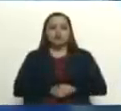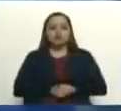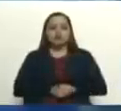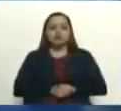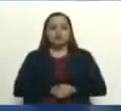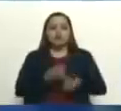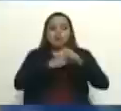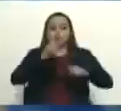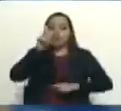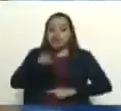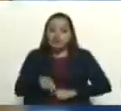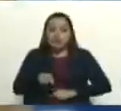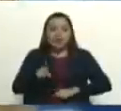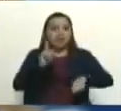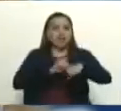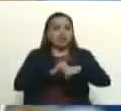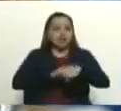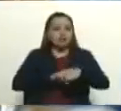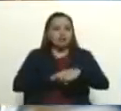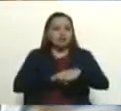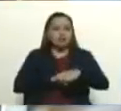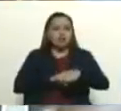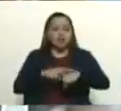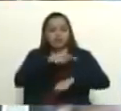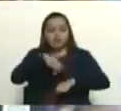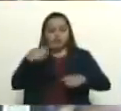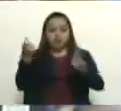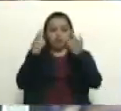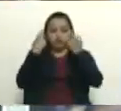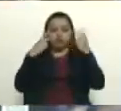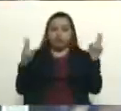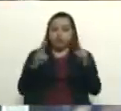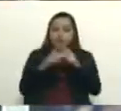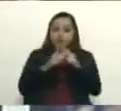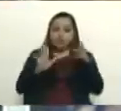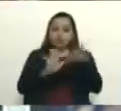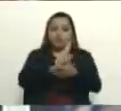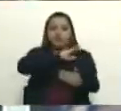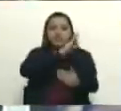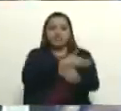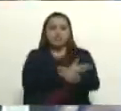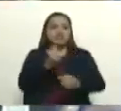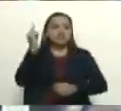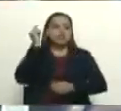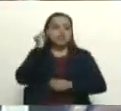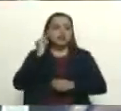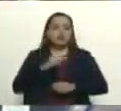Pero también fueron esos momentos los que nos enseñaron a conocer la fortaleza de una mujer.